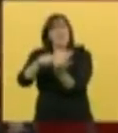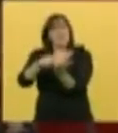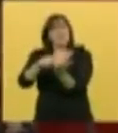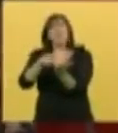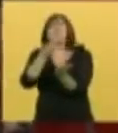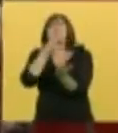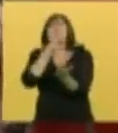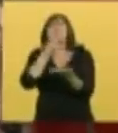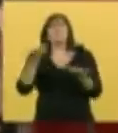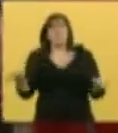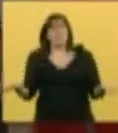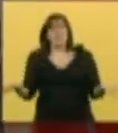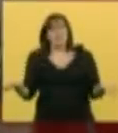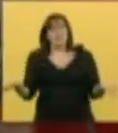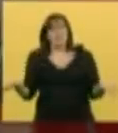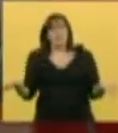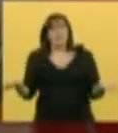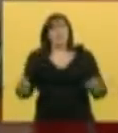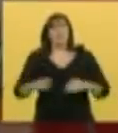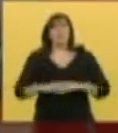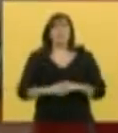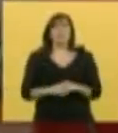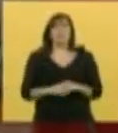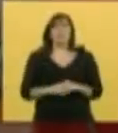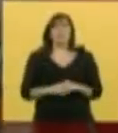el que por ejemplo,